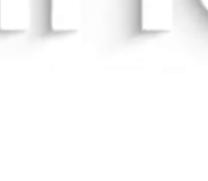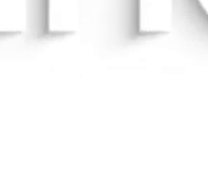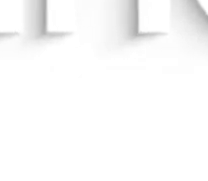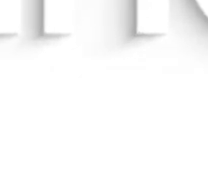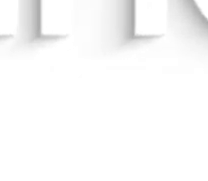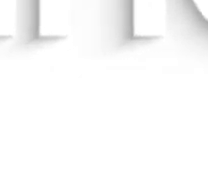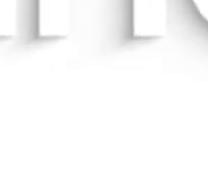relevante